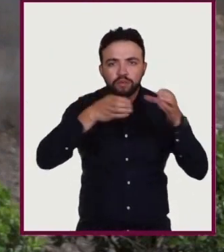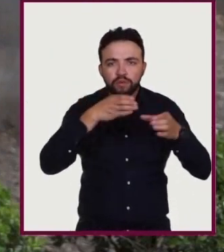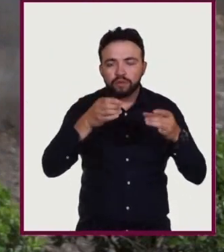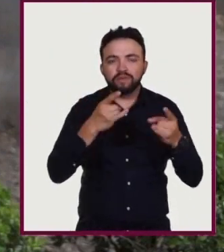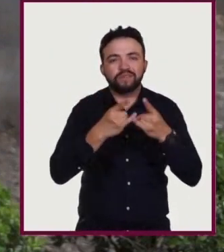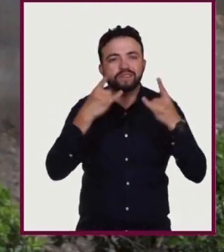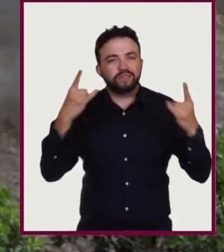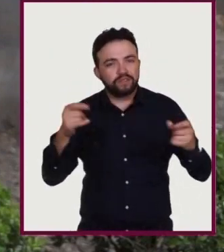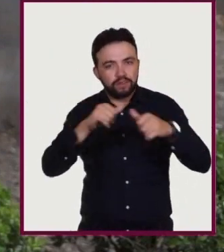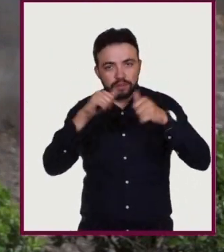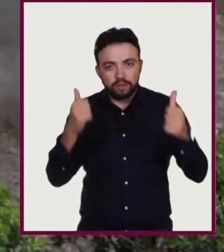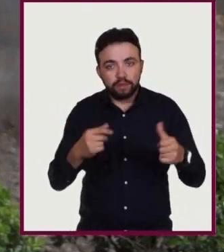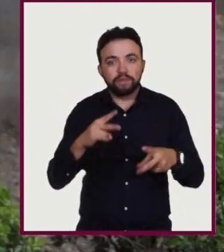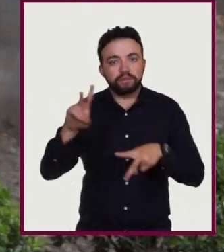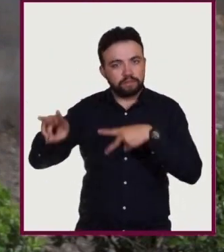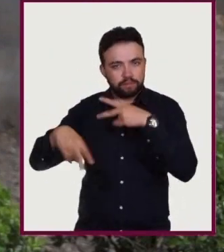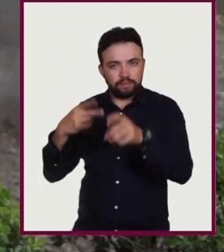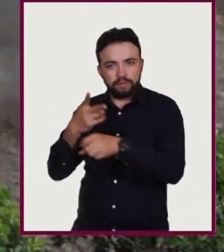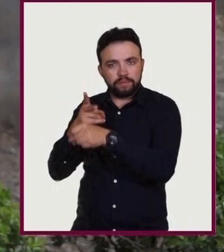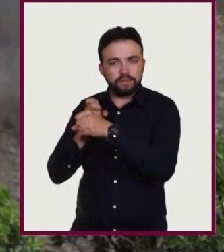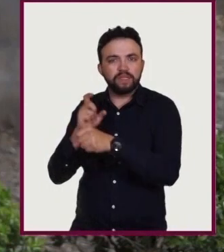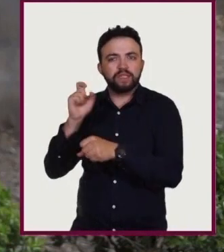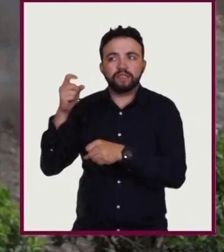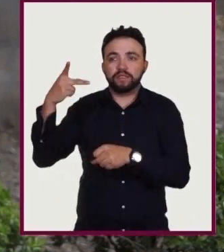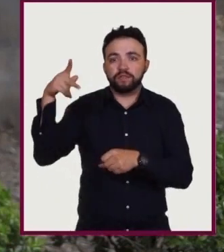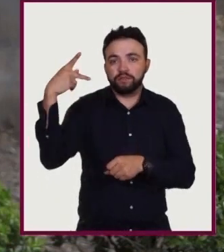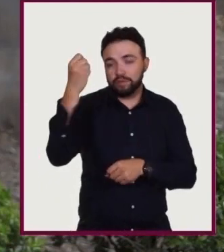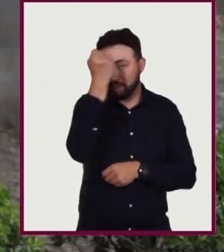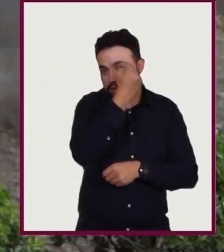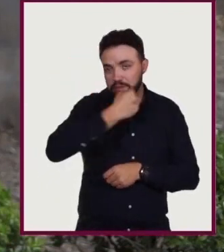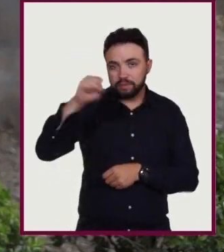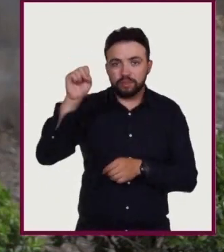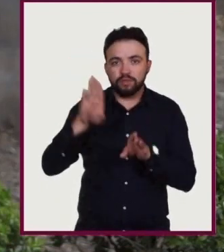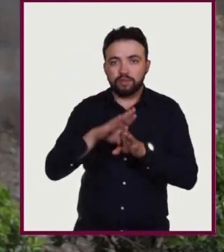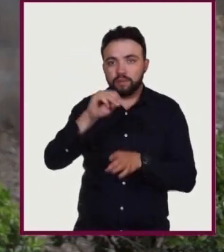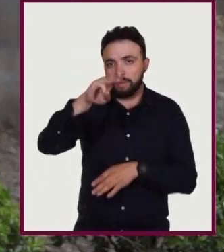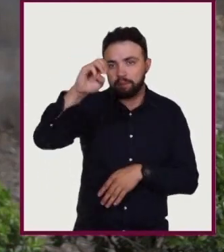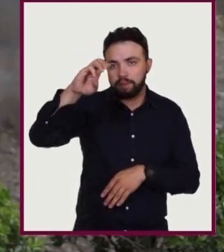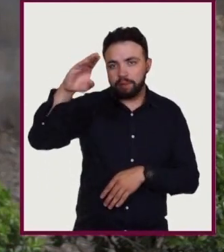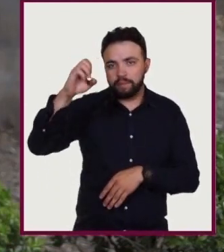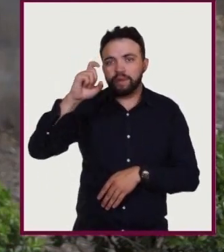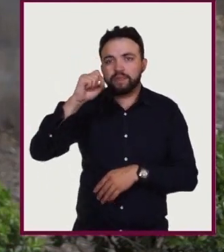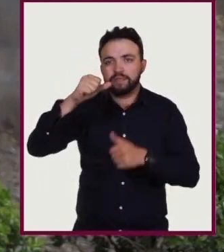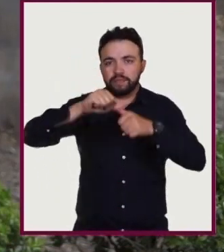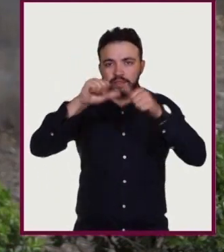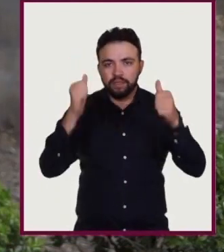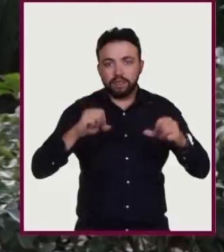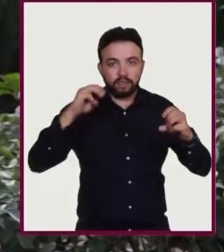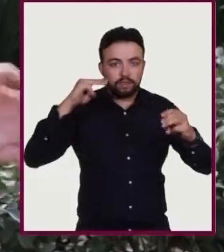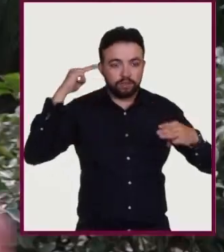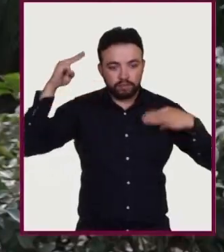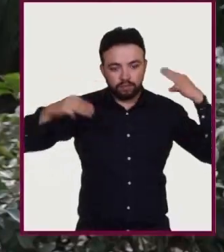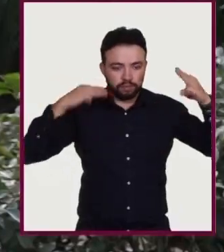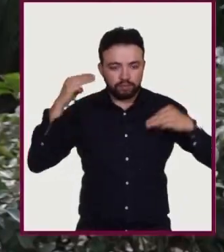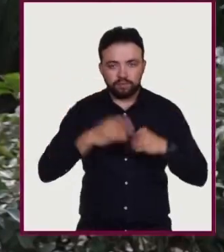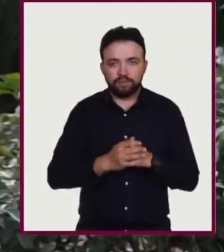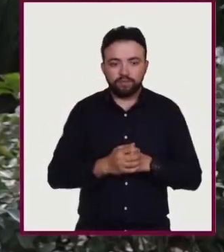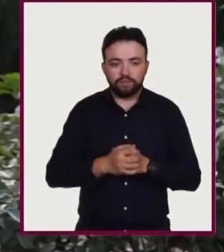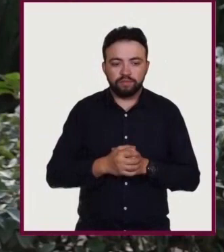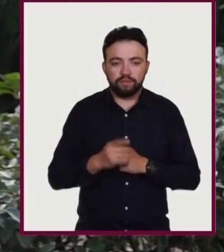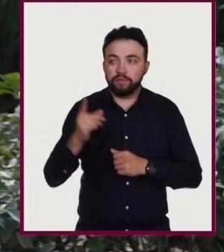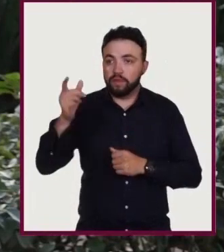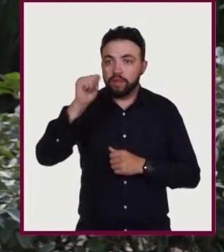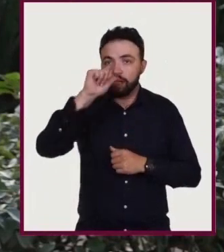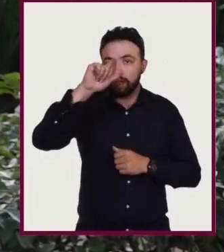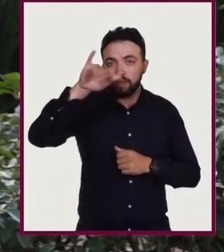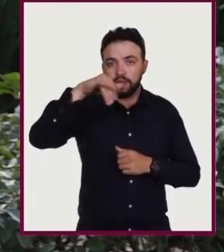historia, vayamos con nuestro invitado, un experto en las redes sociales y el uso de memes para la difusión del arte en los museos. Alejandro Gómez Escorcia